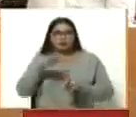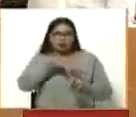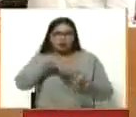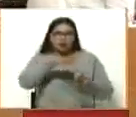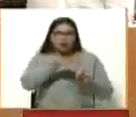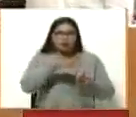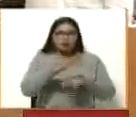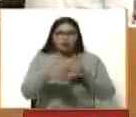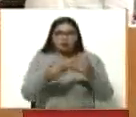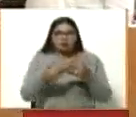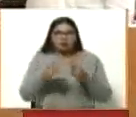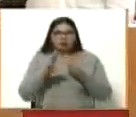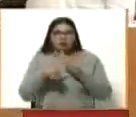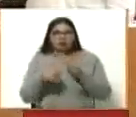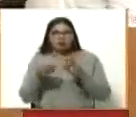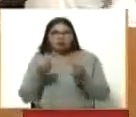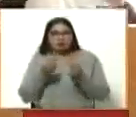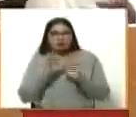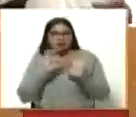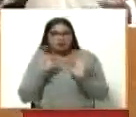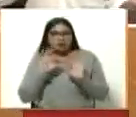conspiración para lavado de dinero.